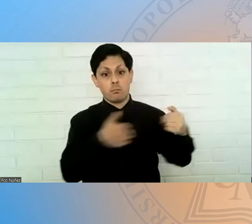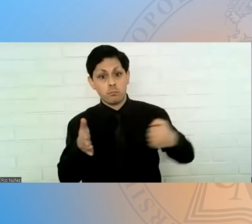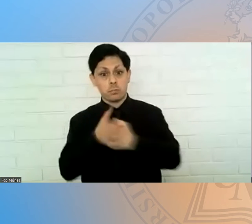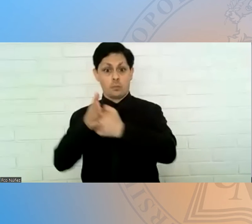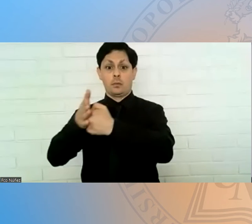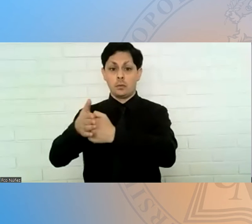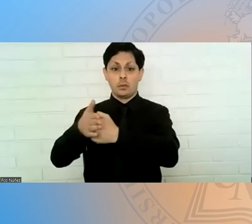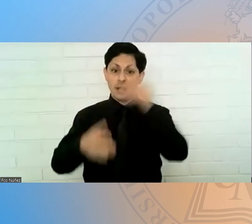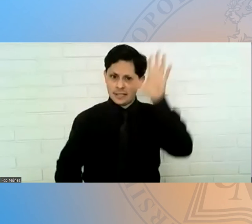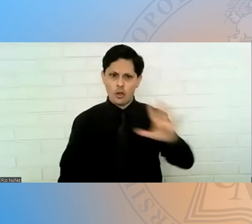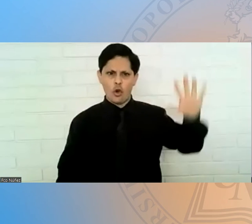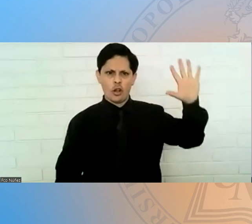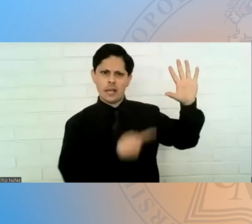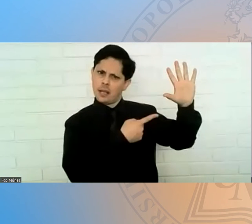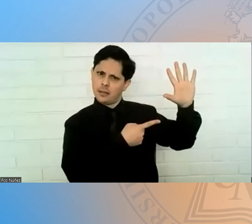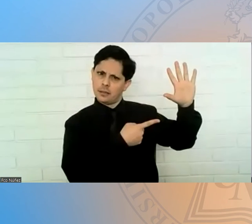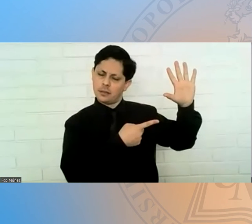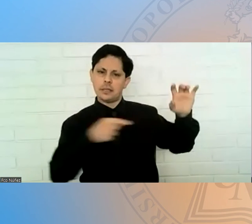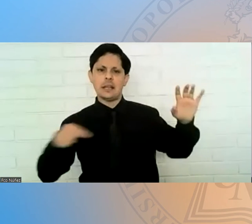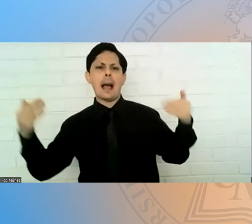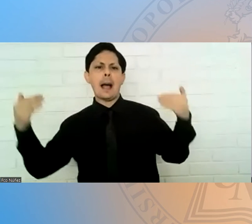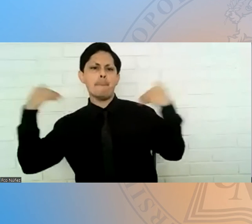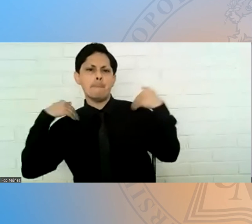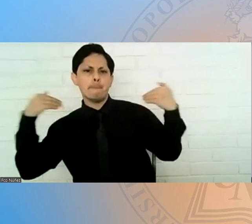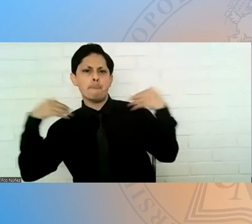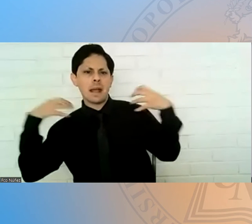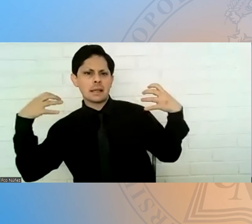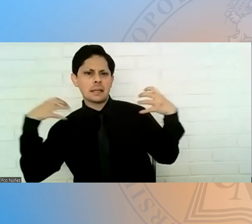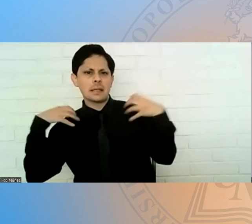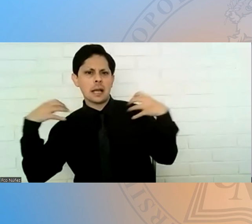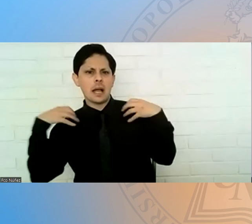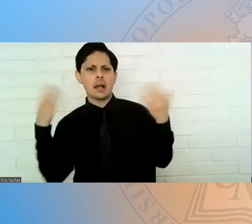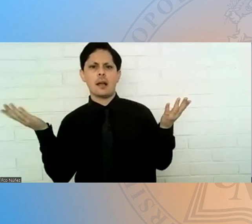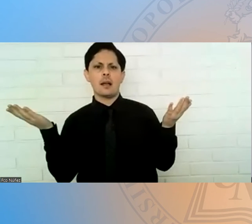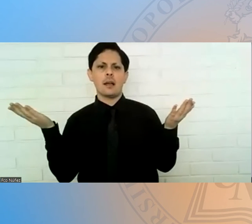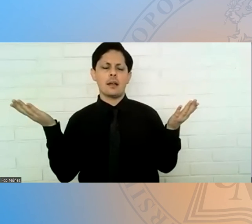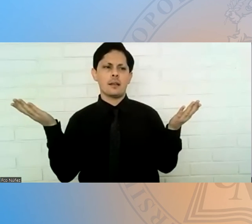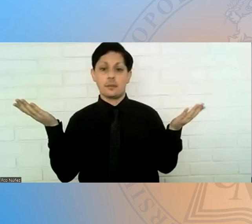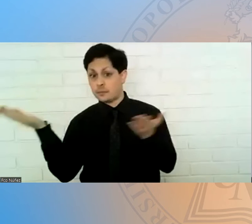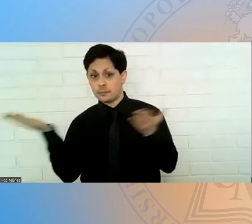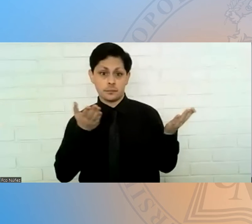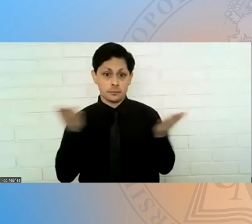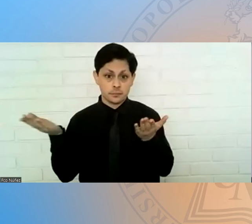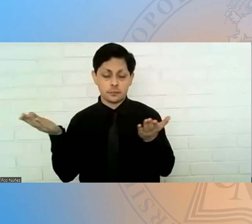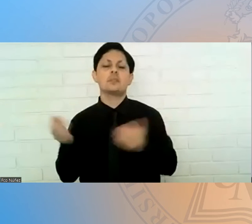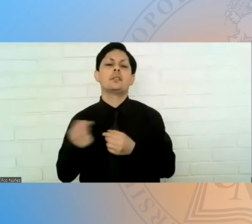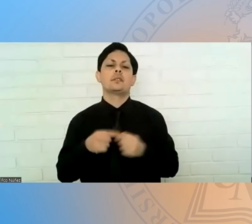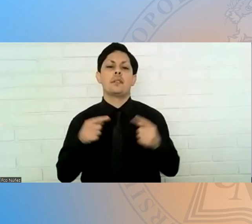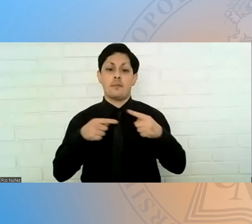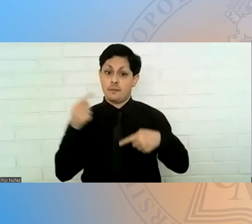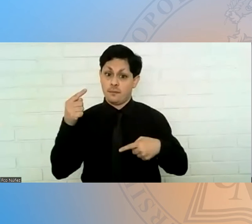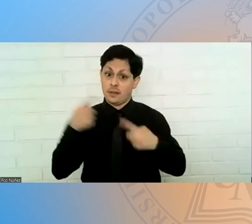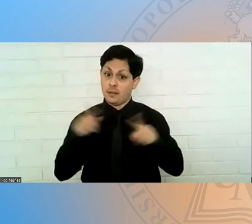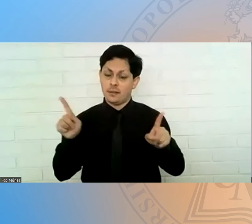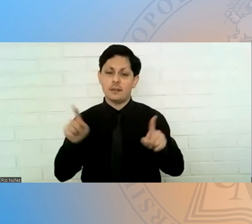la teoría y la práctica. Como tercer punto, Nolfa se refirió a las emociones y planteó